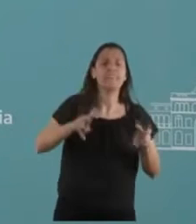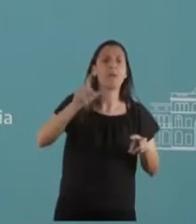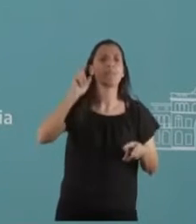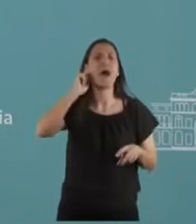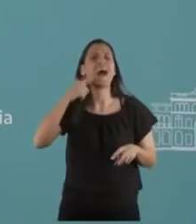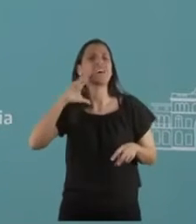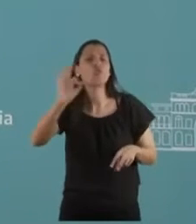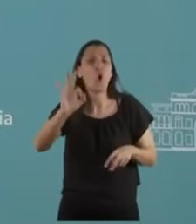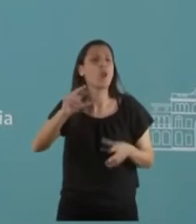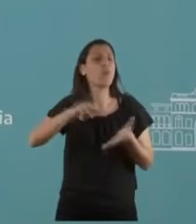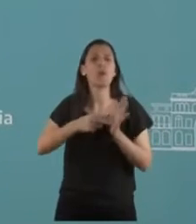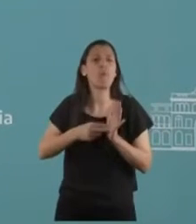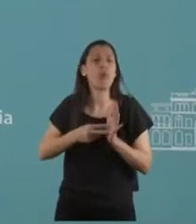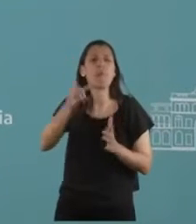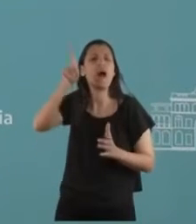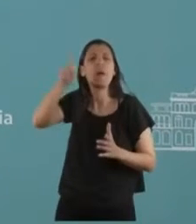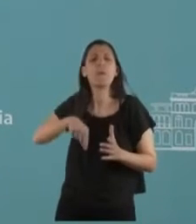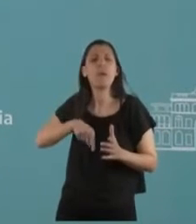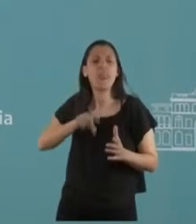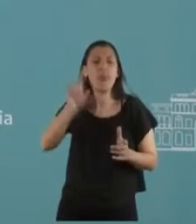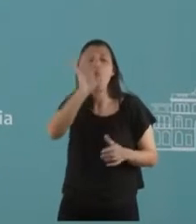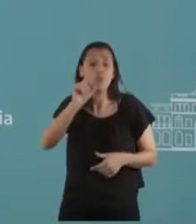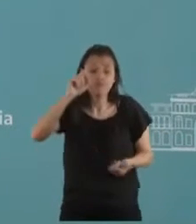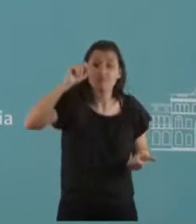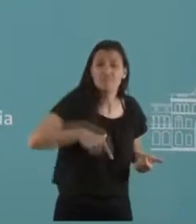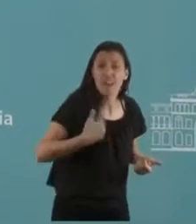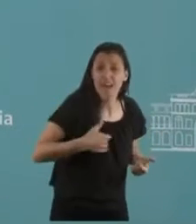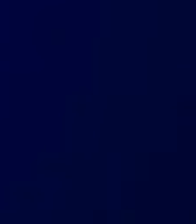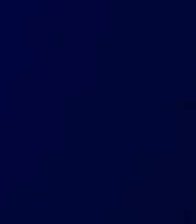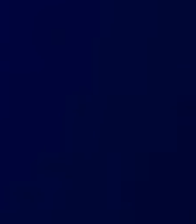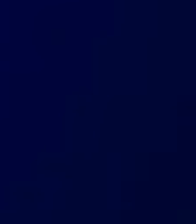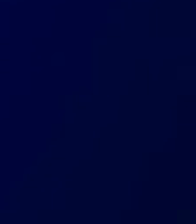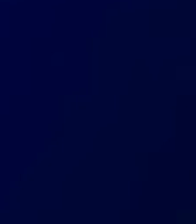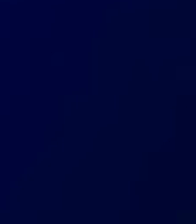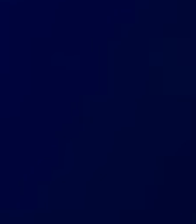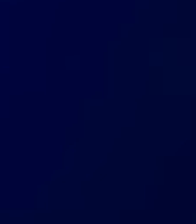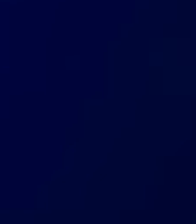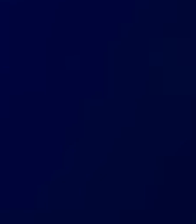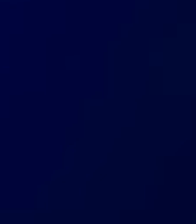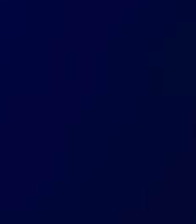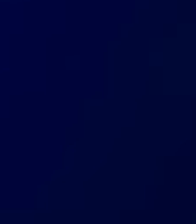combustible es un problema solamente de la Argentina hoy es leer poco los diarios internacionales.